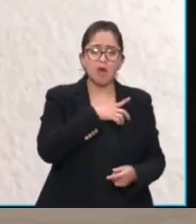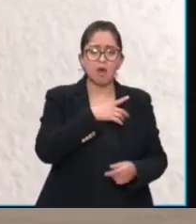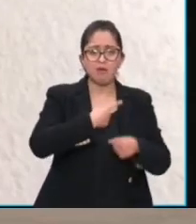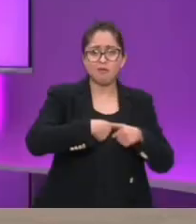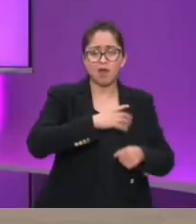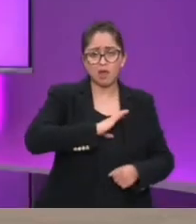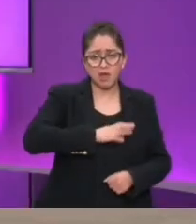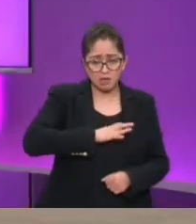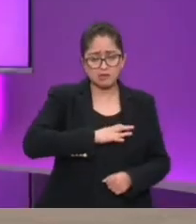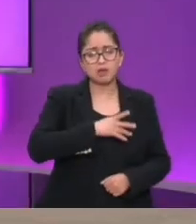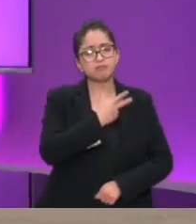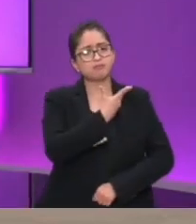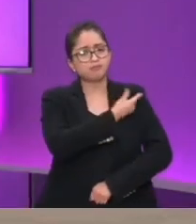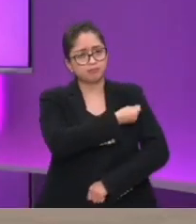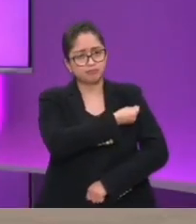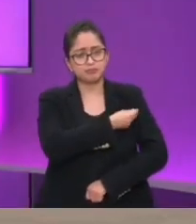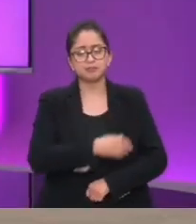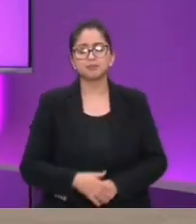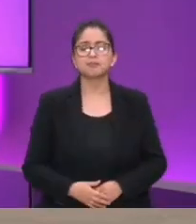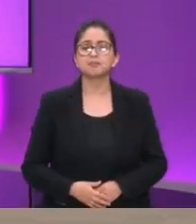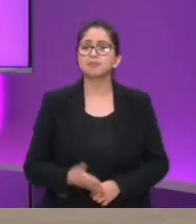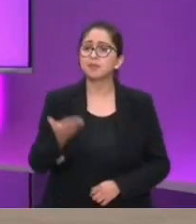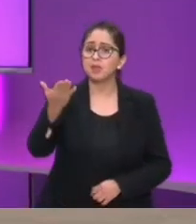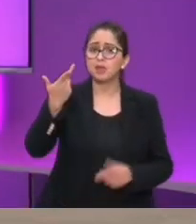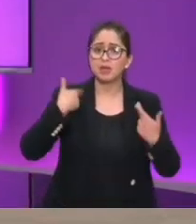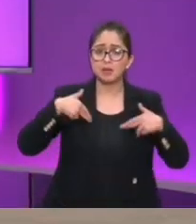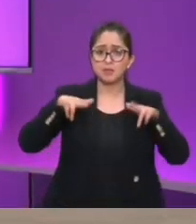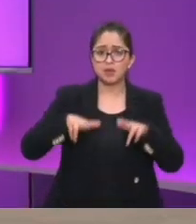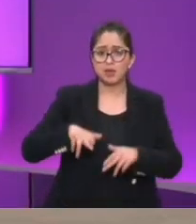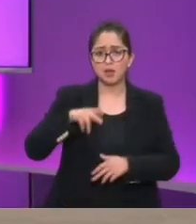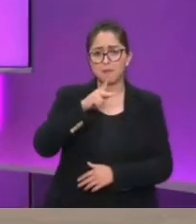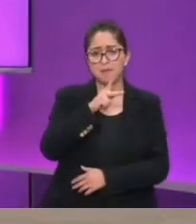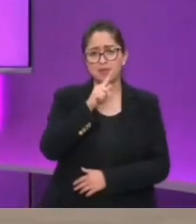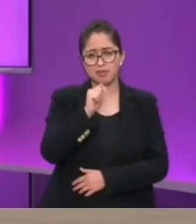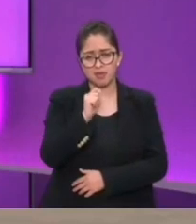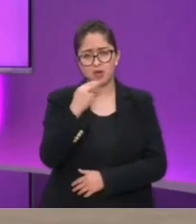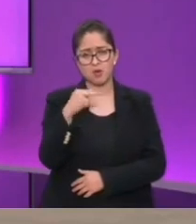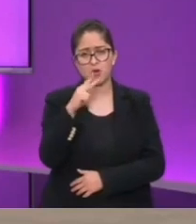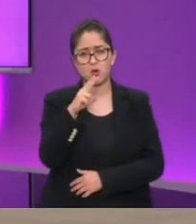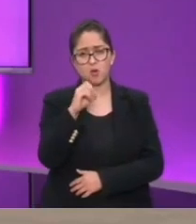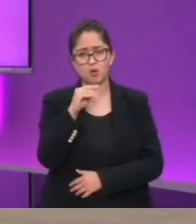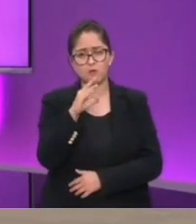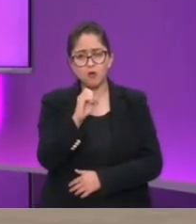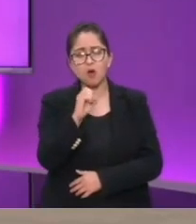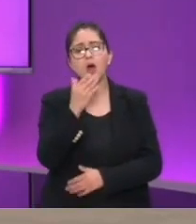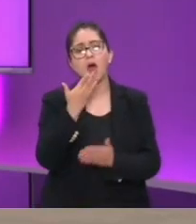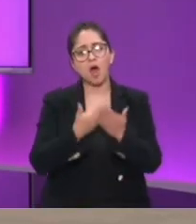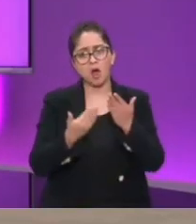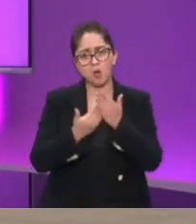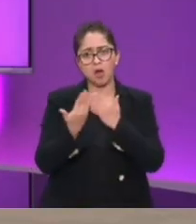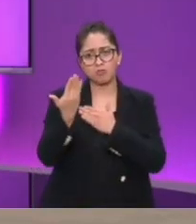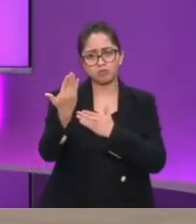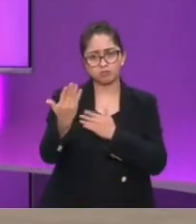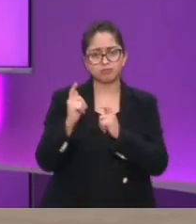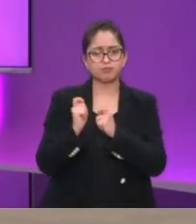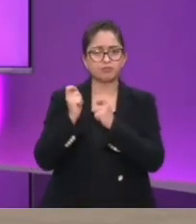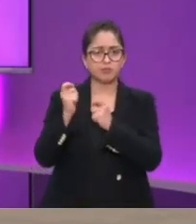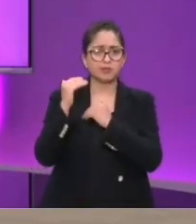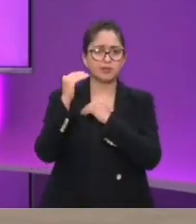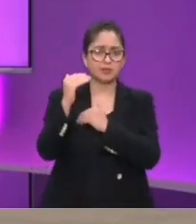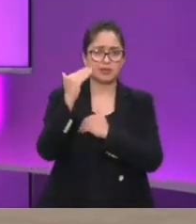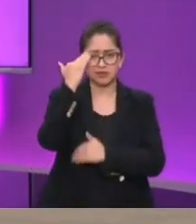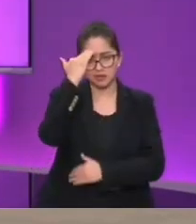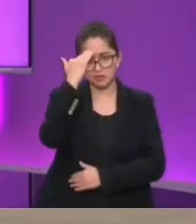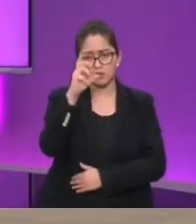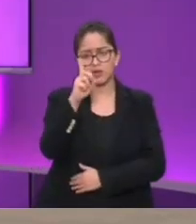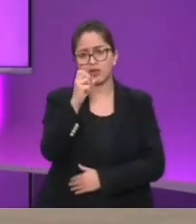El representante del PT, Rodolfo Ondarza, tiene el uso de la voz por réplica hasta por 30